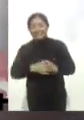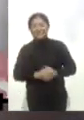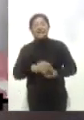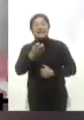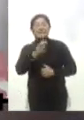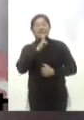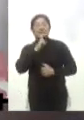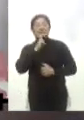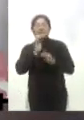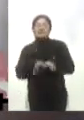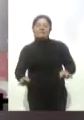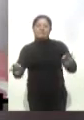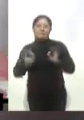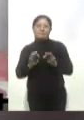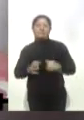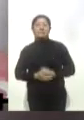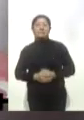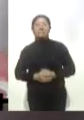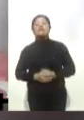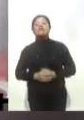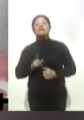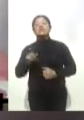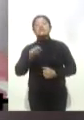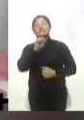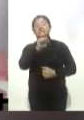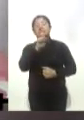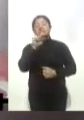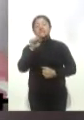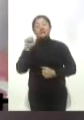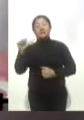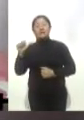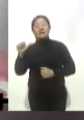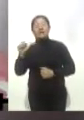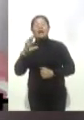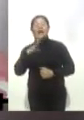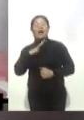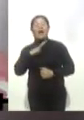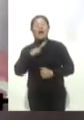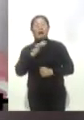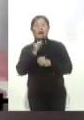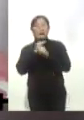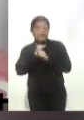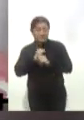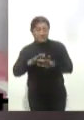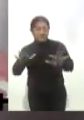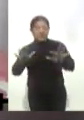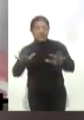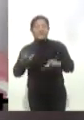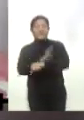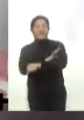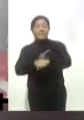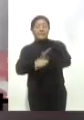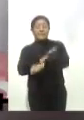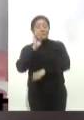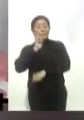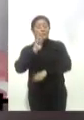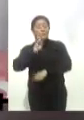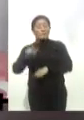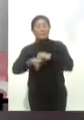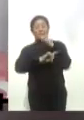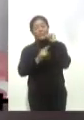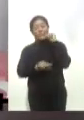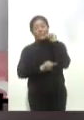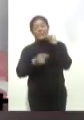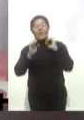es de importancia y es que la Secretaría de Salud del Estado realiza acciones de difusión en beneficio de mujeres embarazadas o en